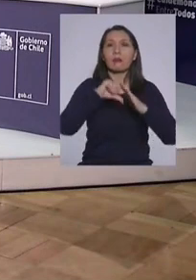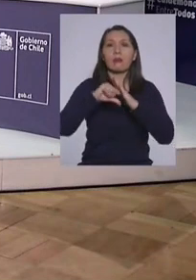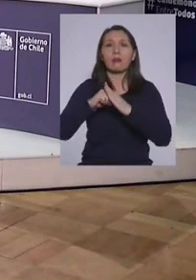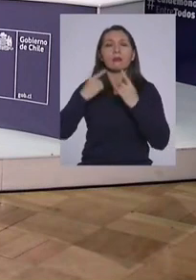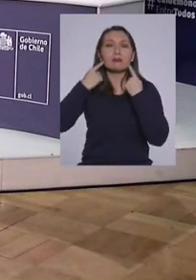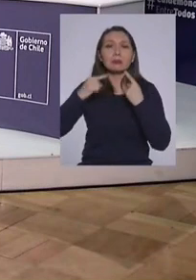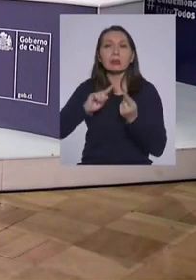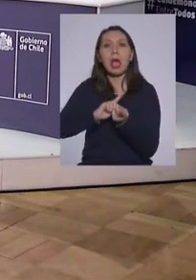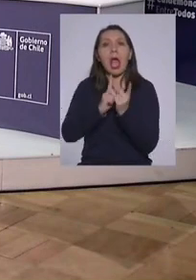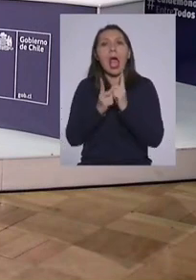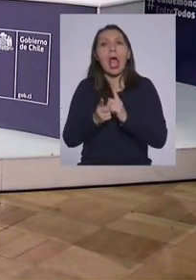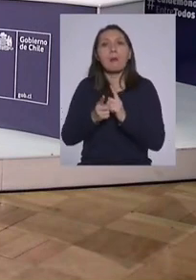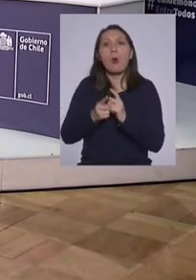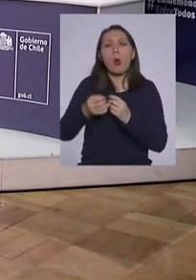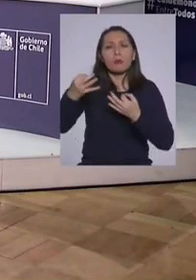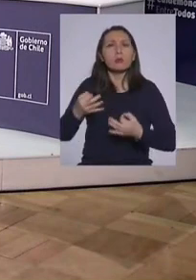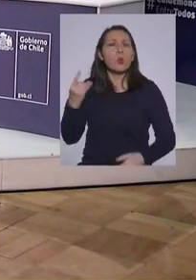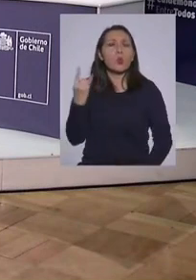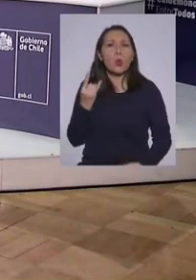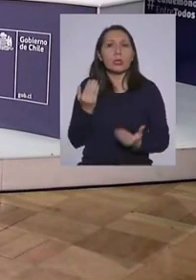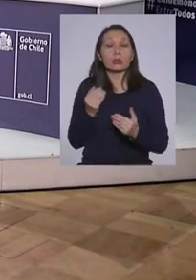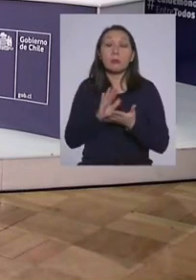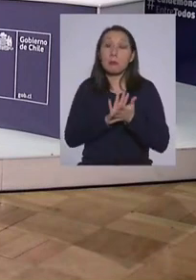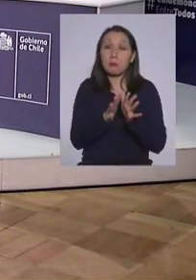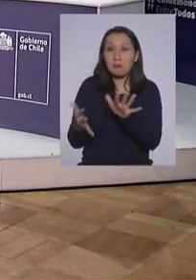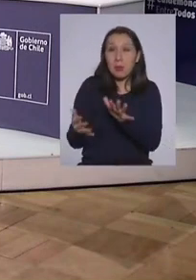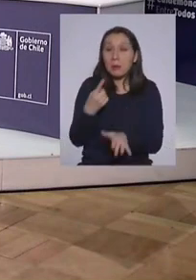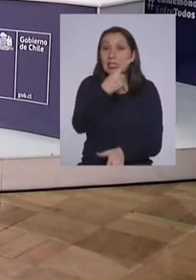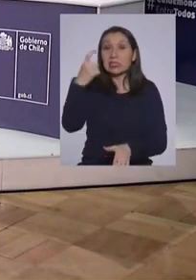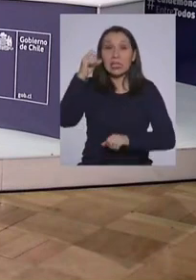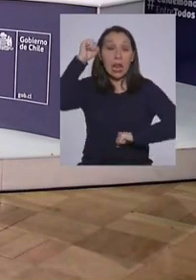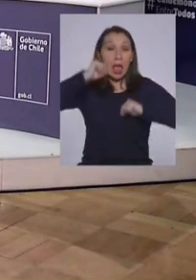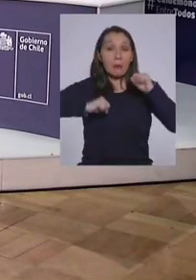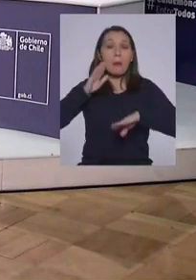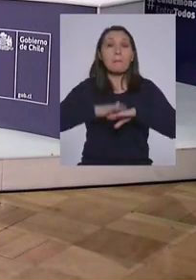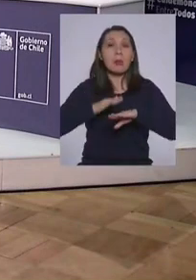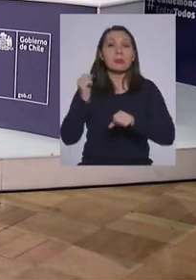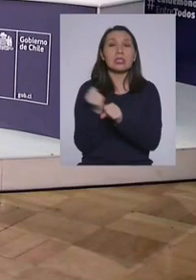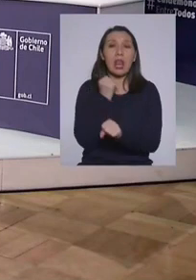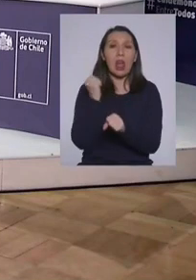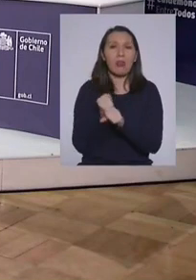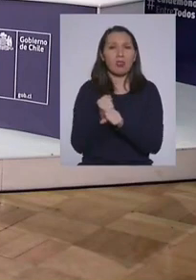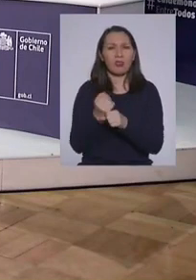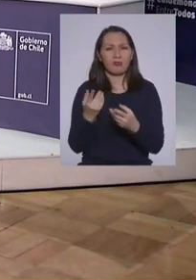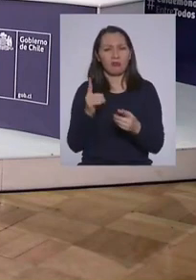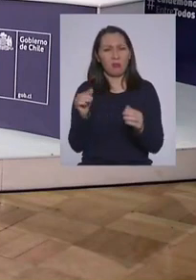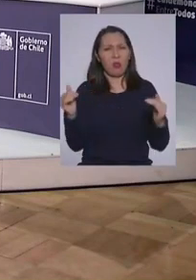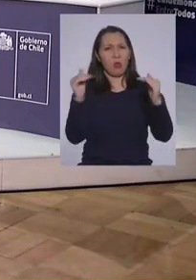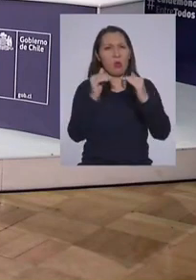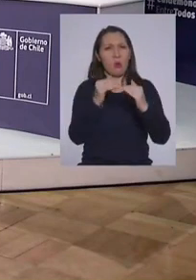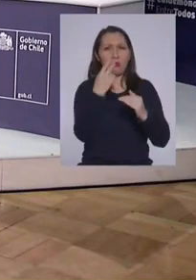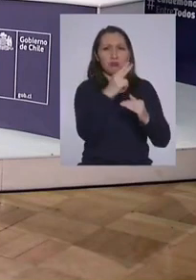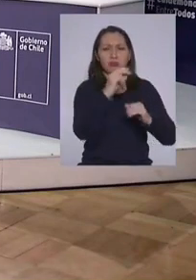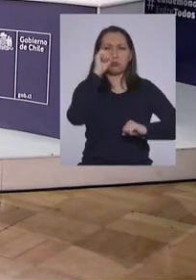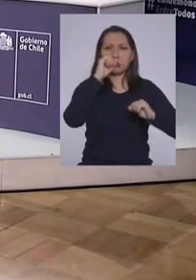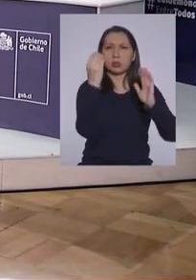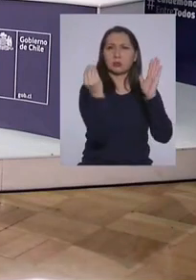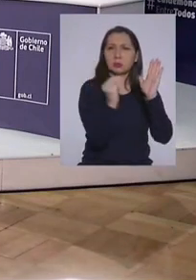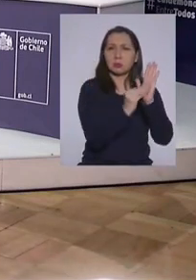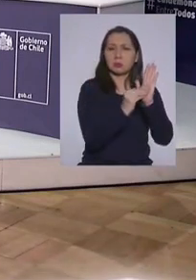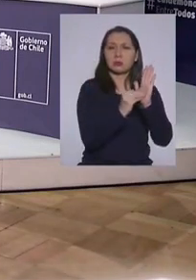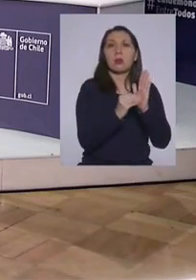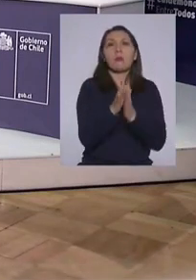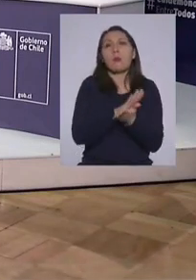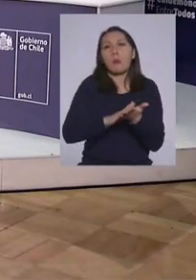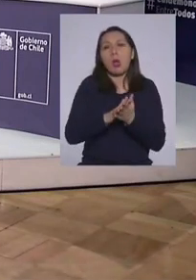labores esenciales. Se detectó que al menos 100 empresas han solicitado permisos laborales que no coinciden con su rubro. Un ejemplo son